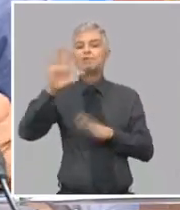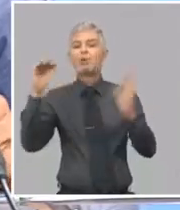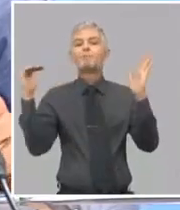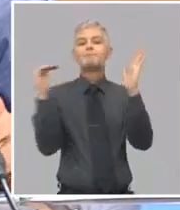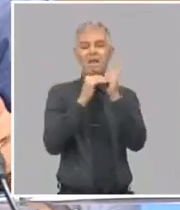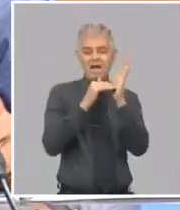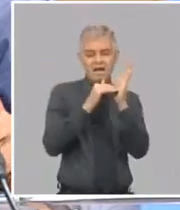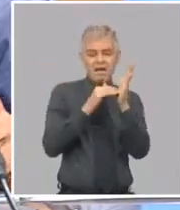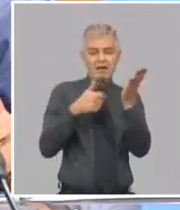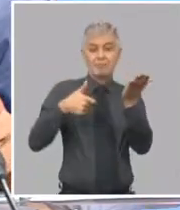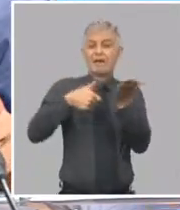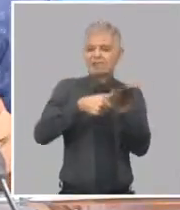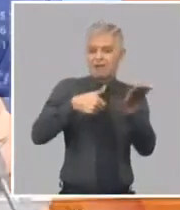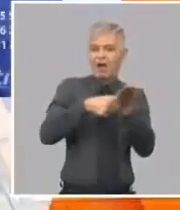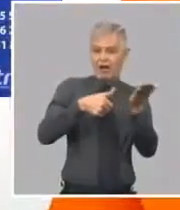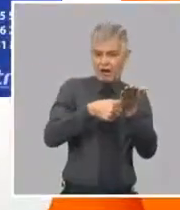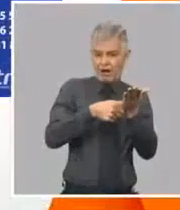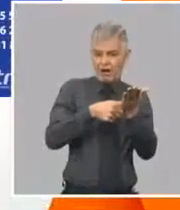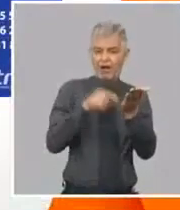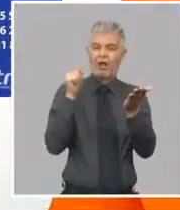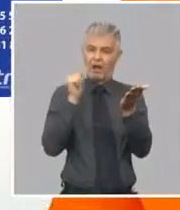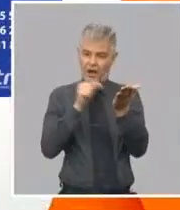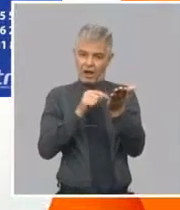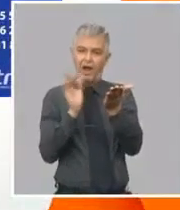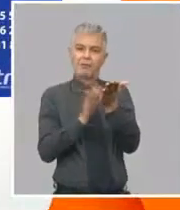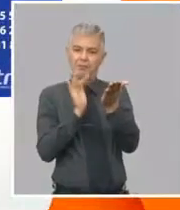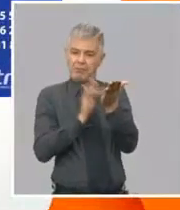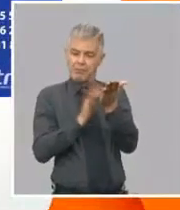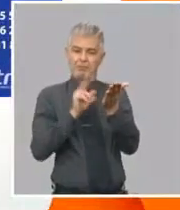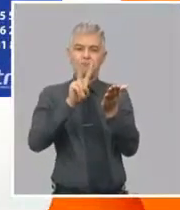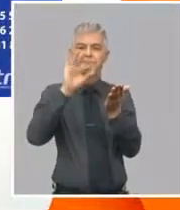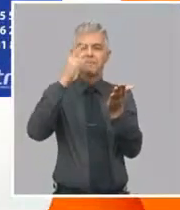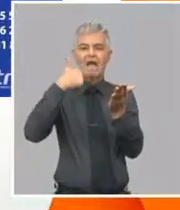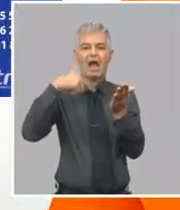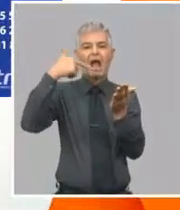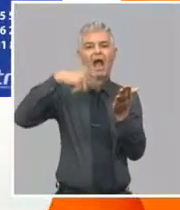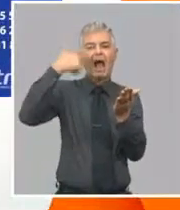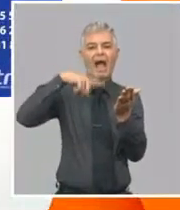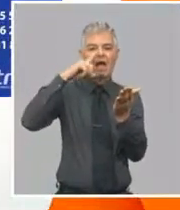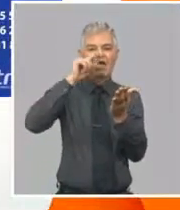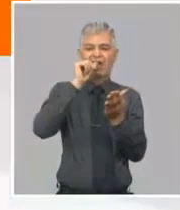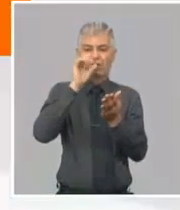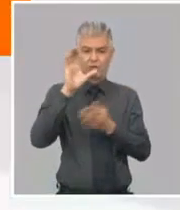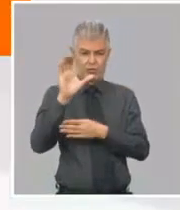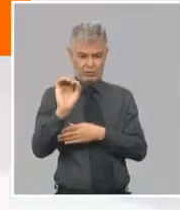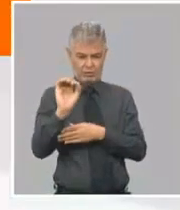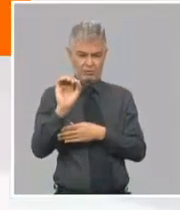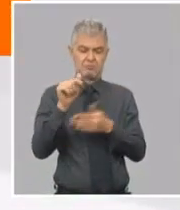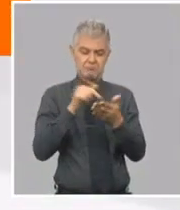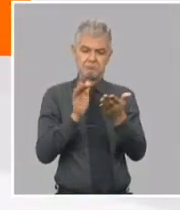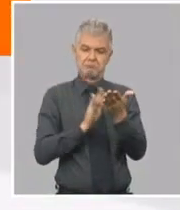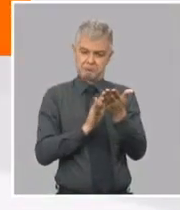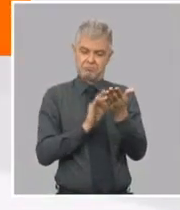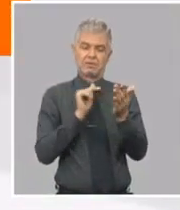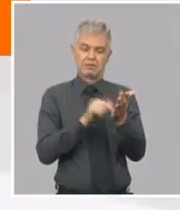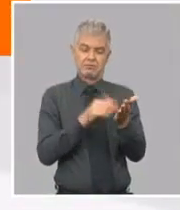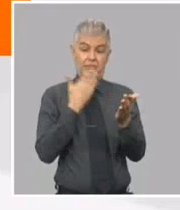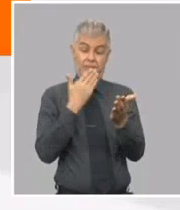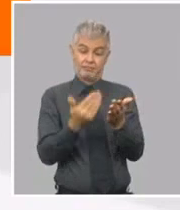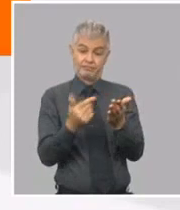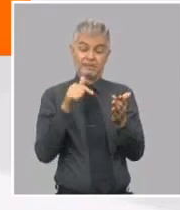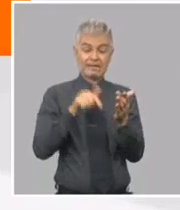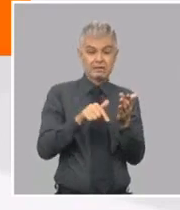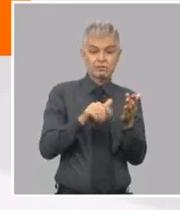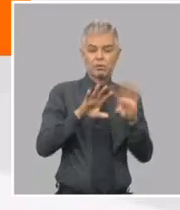capacidades a través de la pk viajando entonces eso requirió del equipo de viajeros y del el